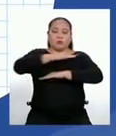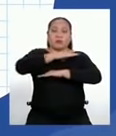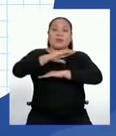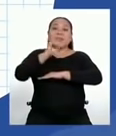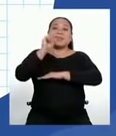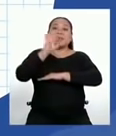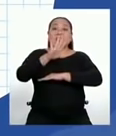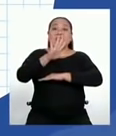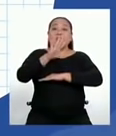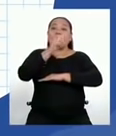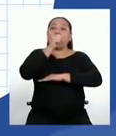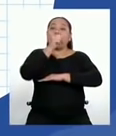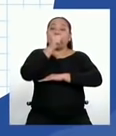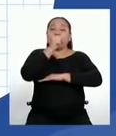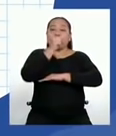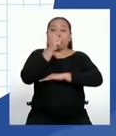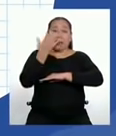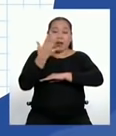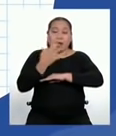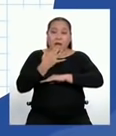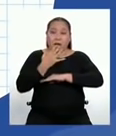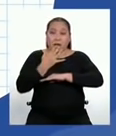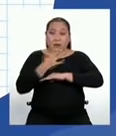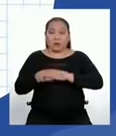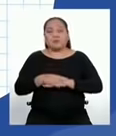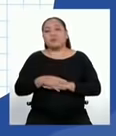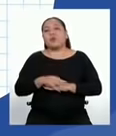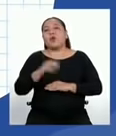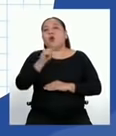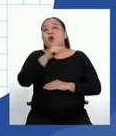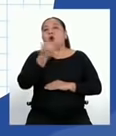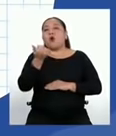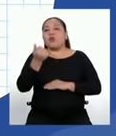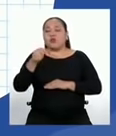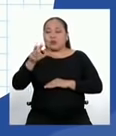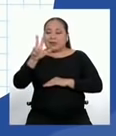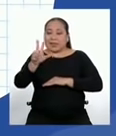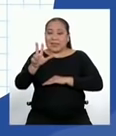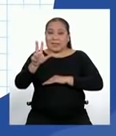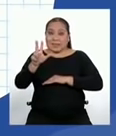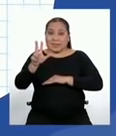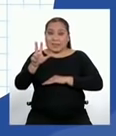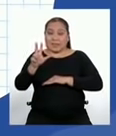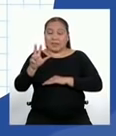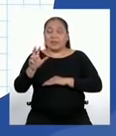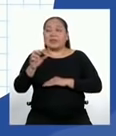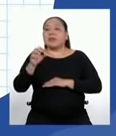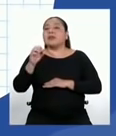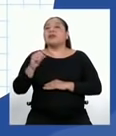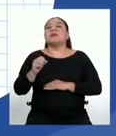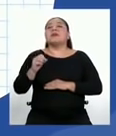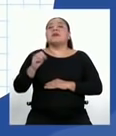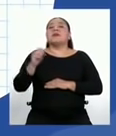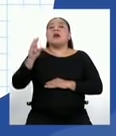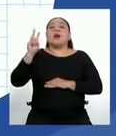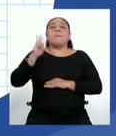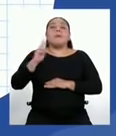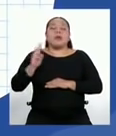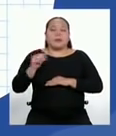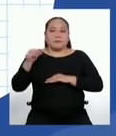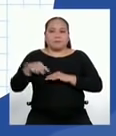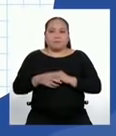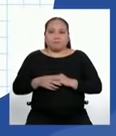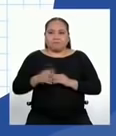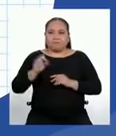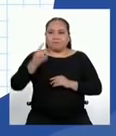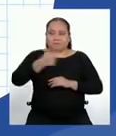centímetros graficado de color anaranjado y otro segmento de longitud 3 centímetros graficado de color verde.